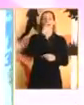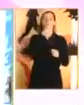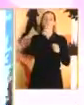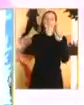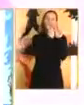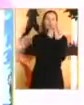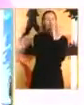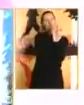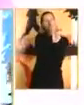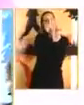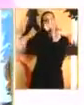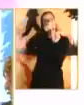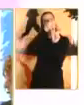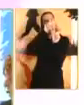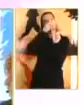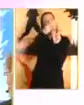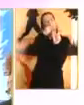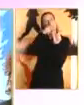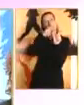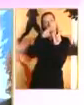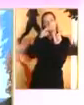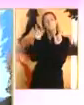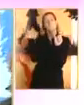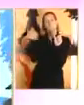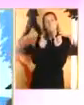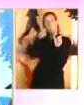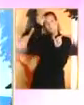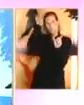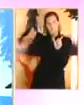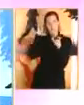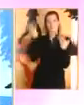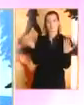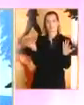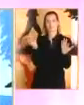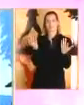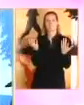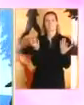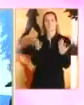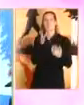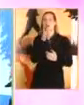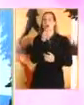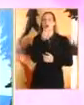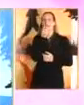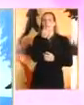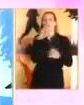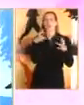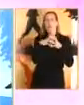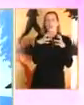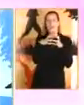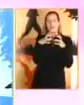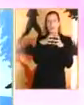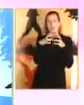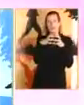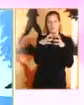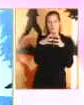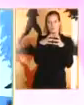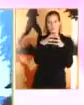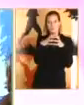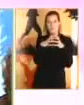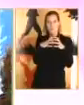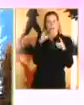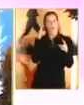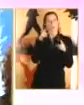claro, todo viene se va casi de ahí. Entonces esto es flores de naranjo en hojas, que como os he indicado Izas, cuando es para la sensación de ahogo,